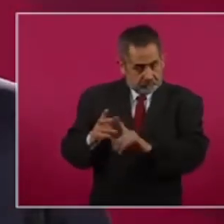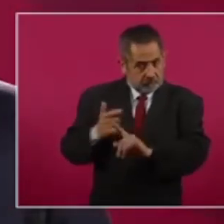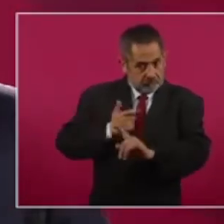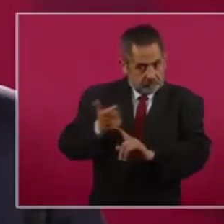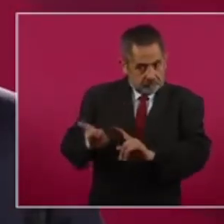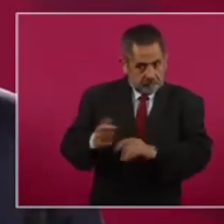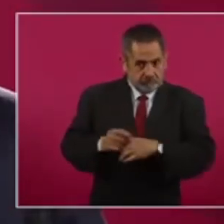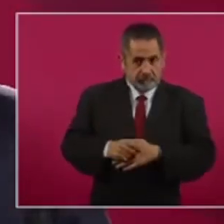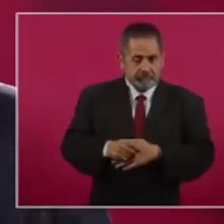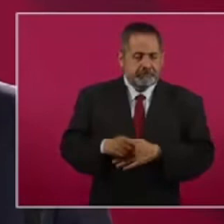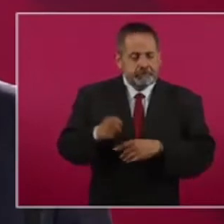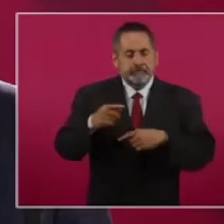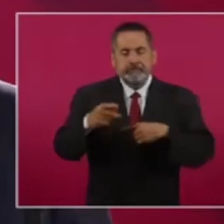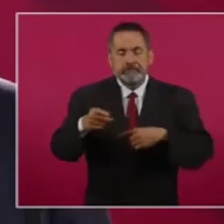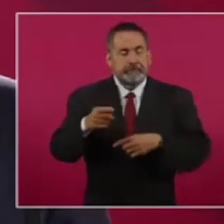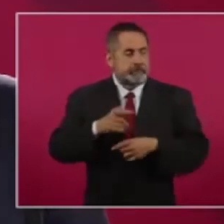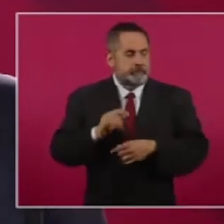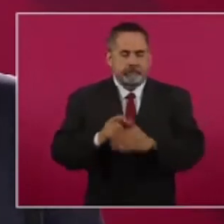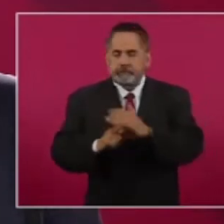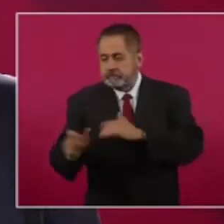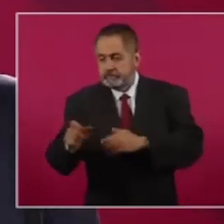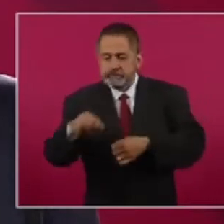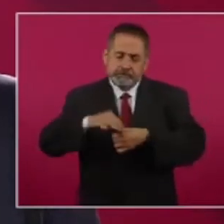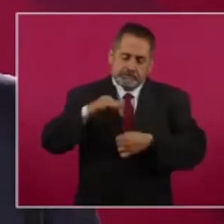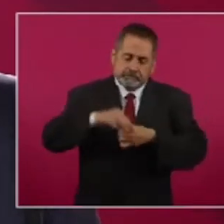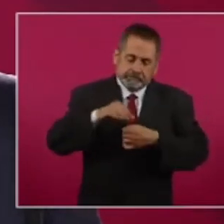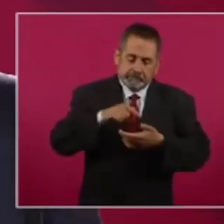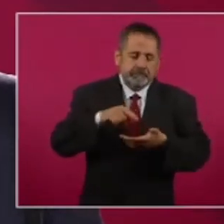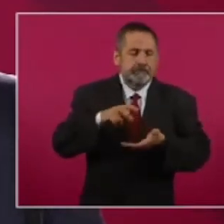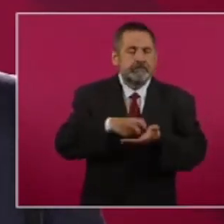para la llamada reforma energética.